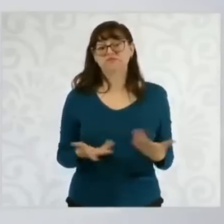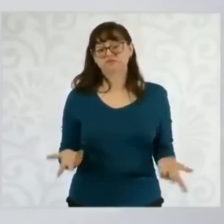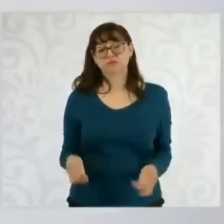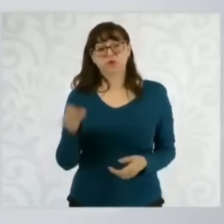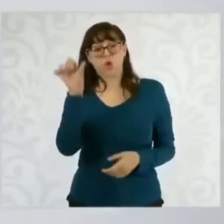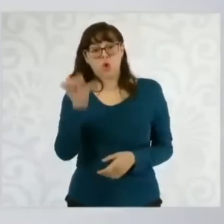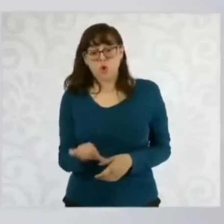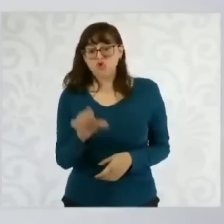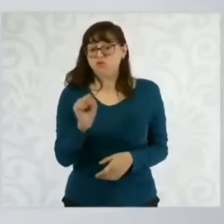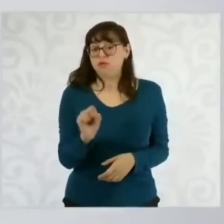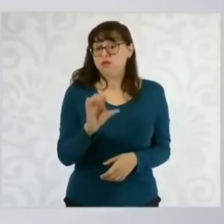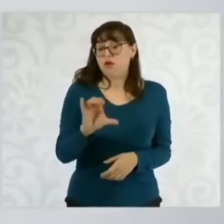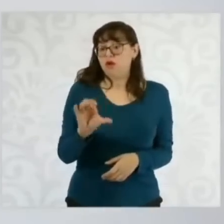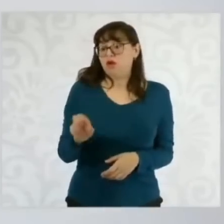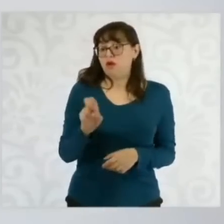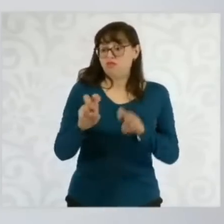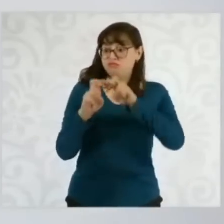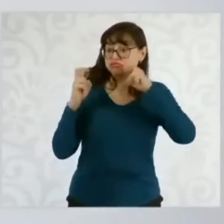Corte.